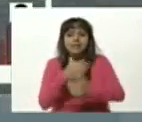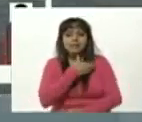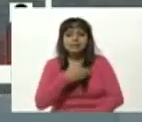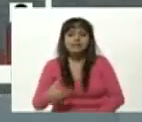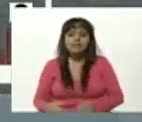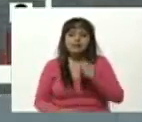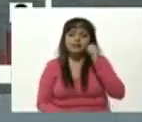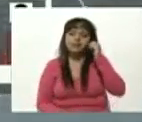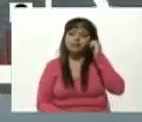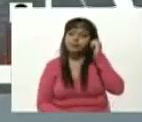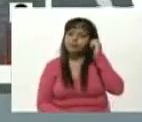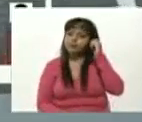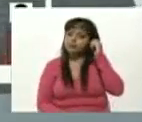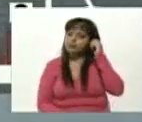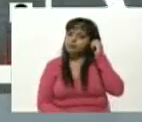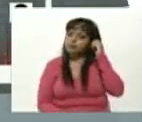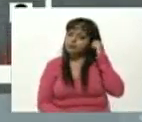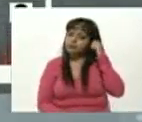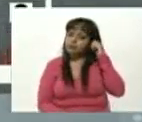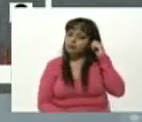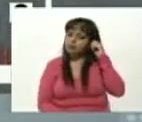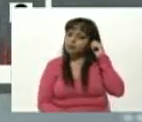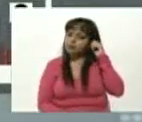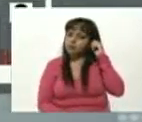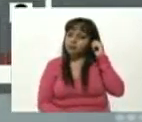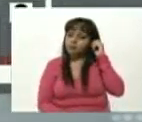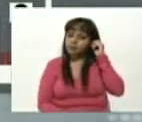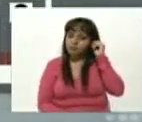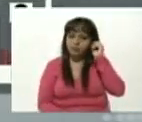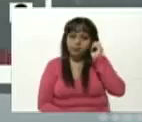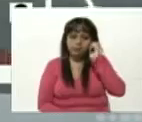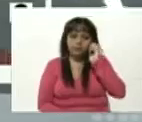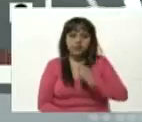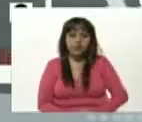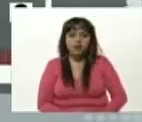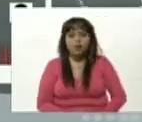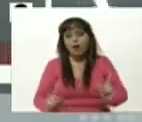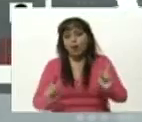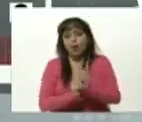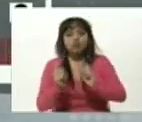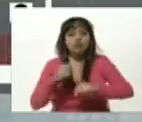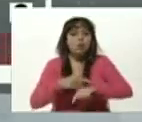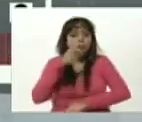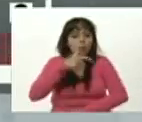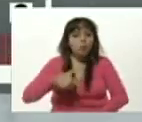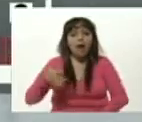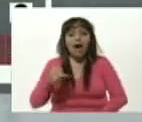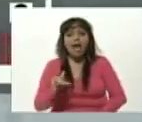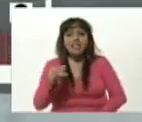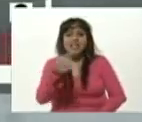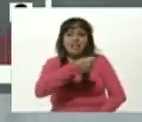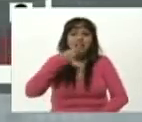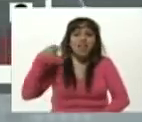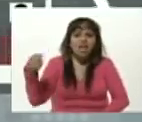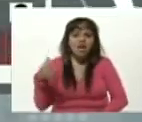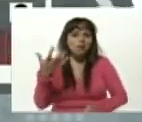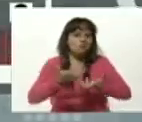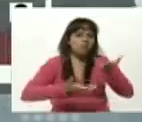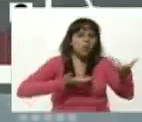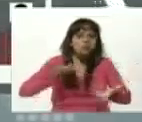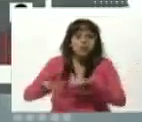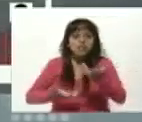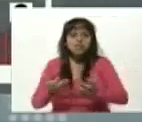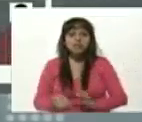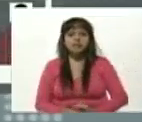República, para que a la brevedad posible nuestro pueblo pueda tener, repito, su nevera, sus cocinas,